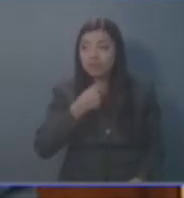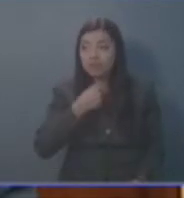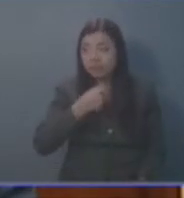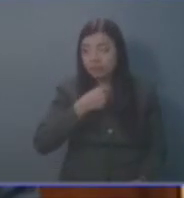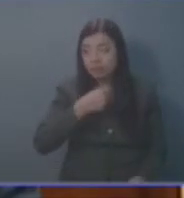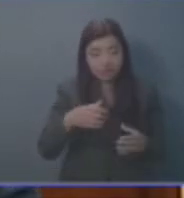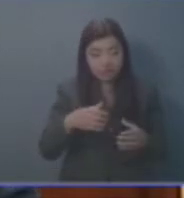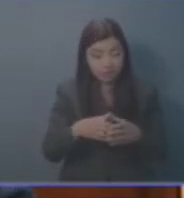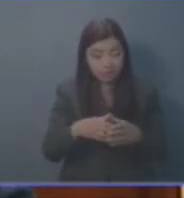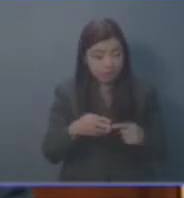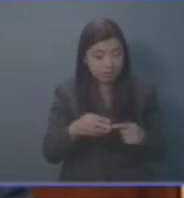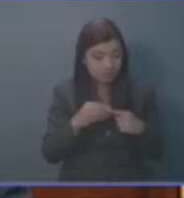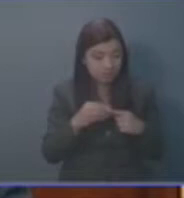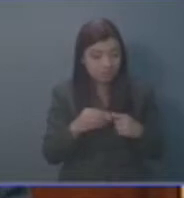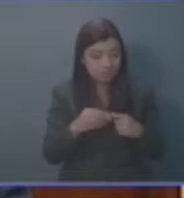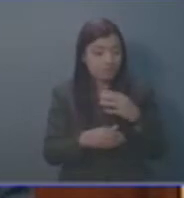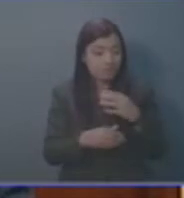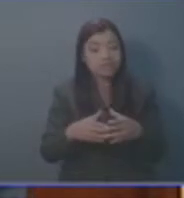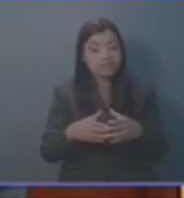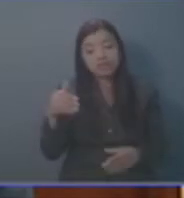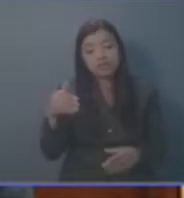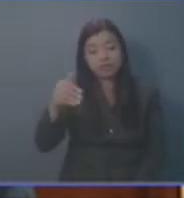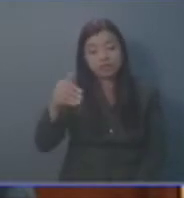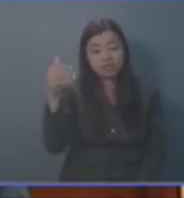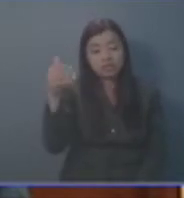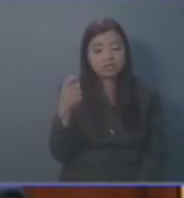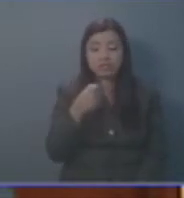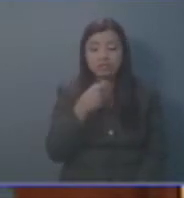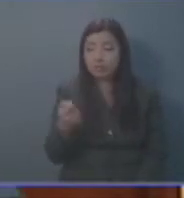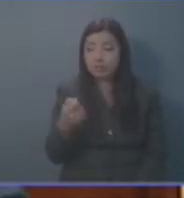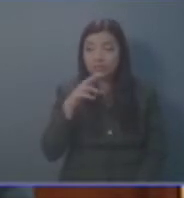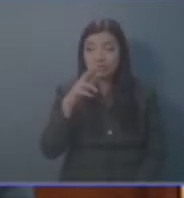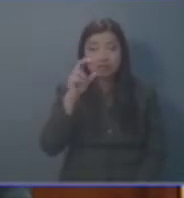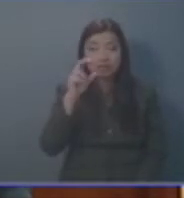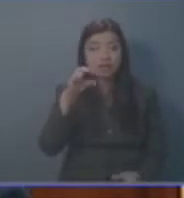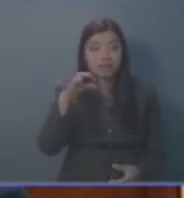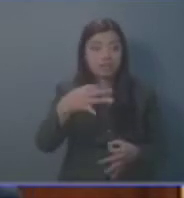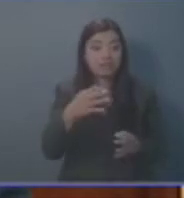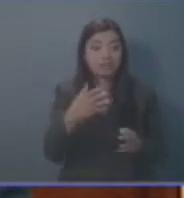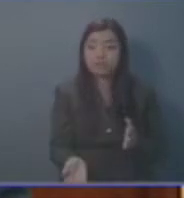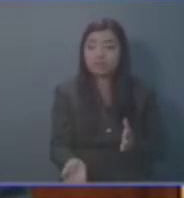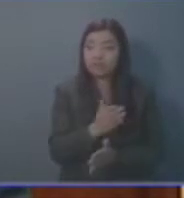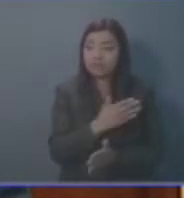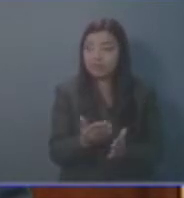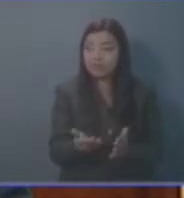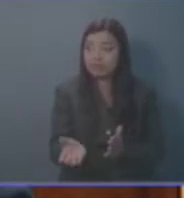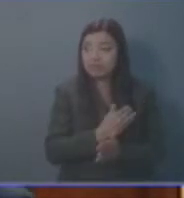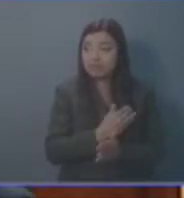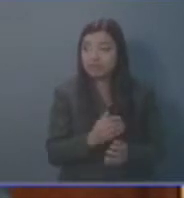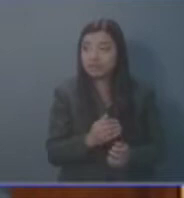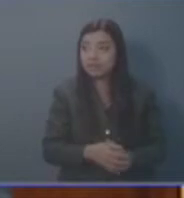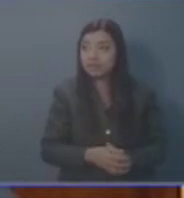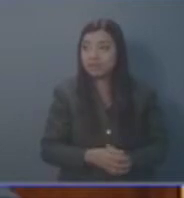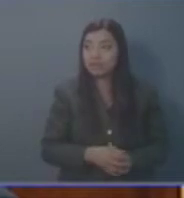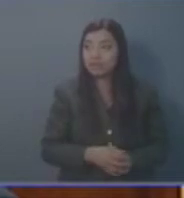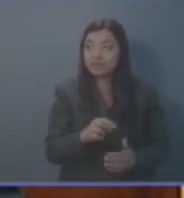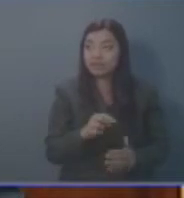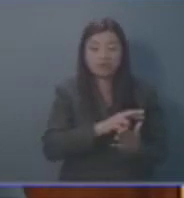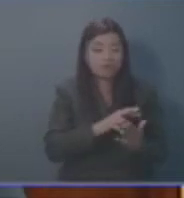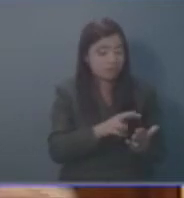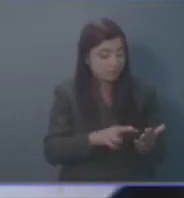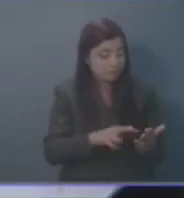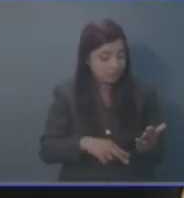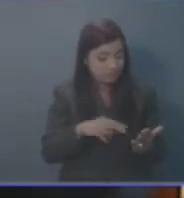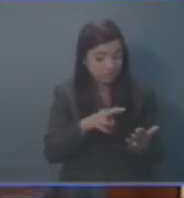Comisión Especial que tiene que ver con el sector educación, un informe de 30 páginas para aquellos que están pendientes, que vamos a dar lectura posterior a